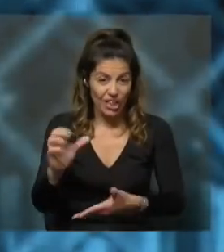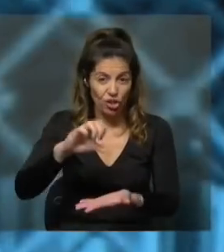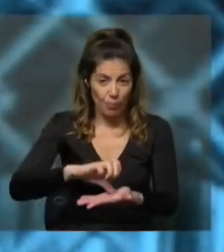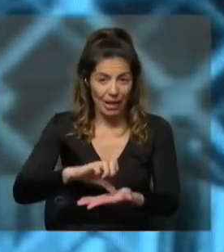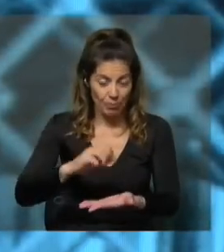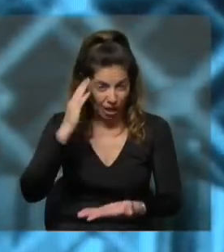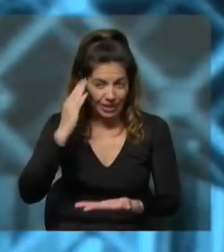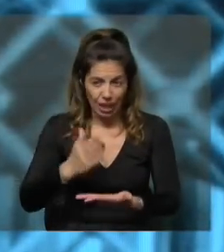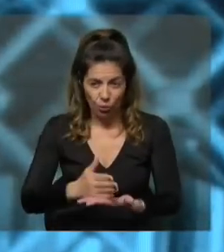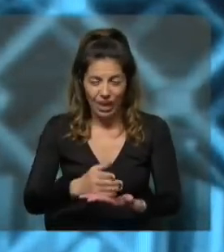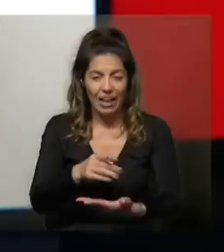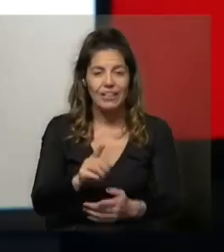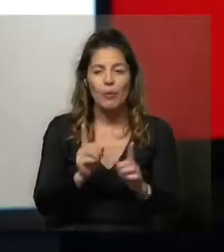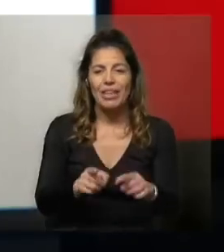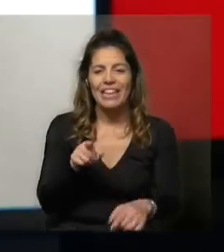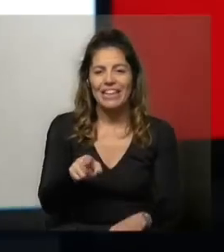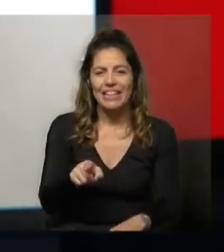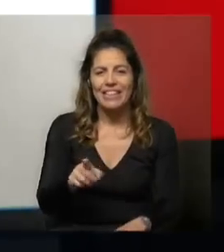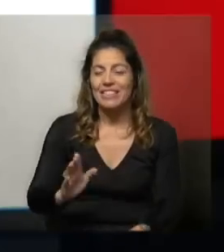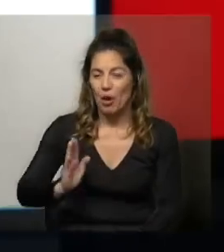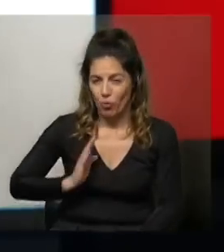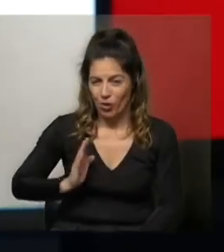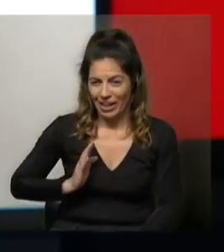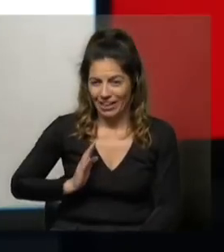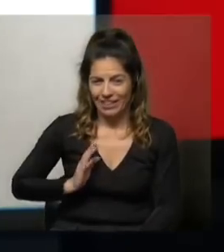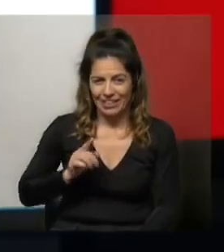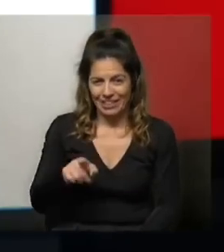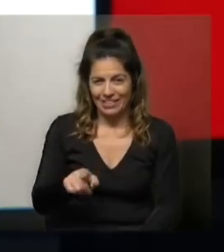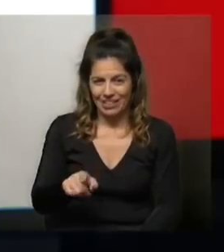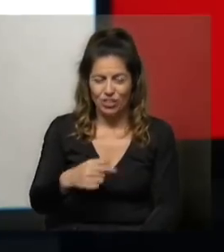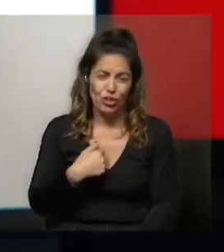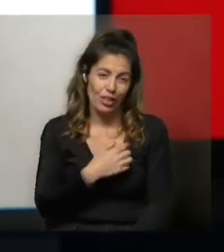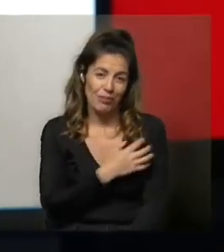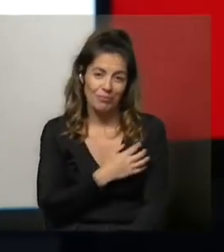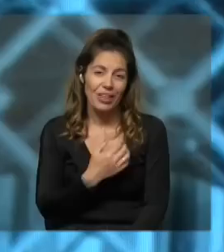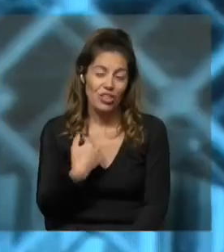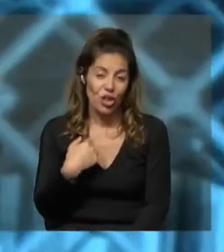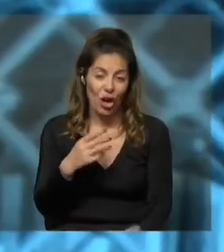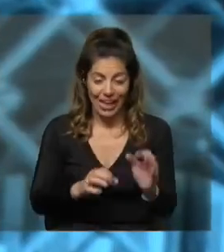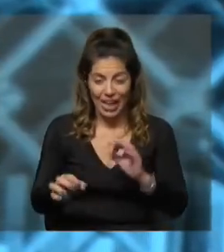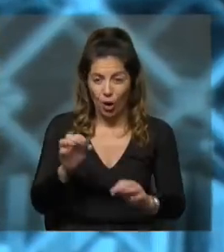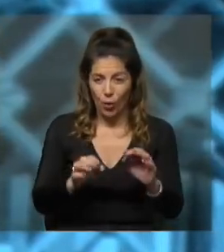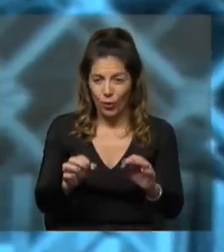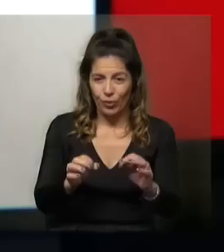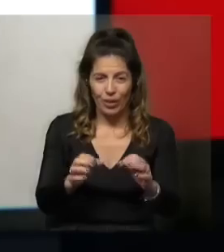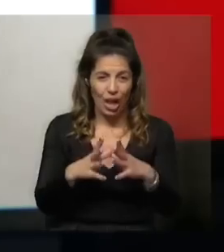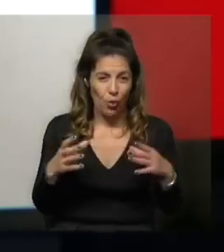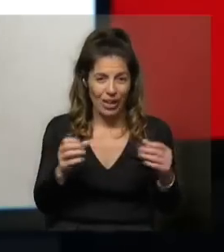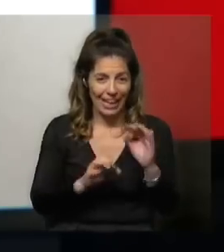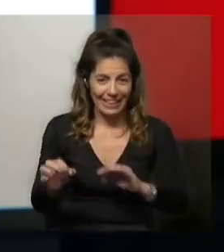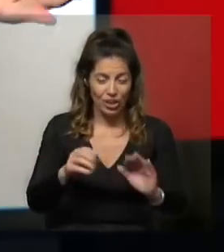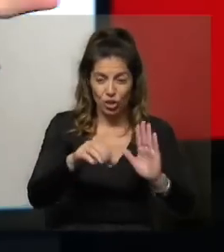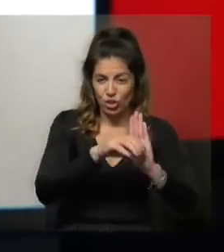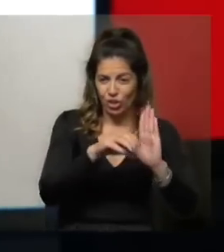lo hago esa señora Qué pobreza en la escuela de teatro estaba yo en el Solís